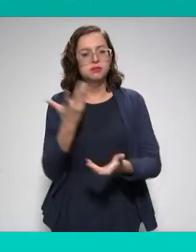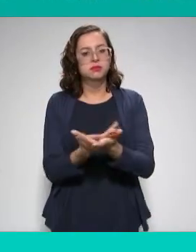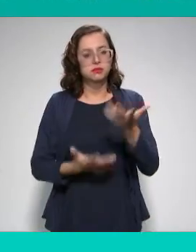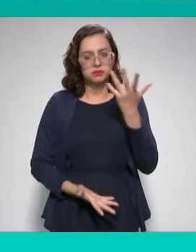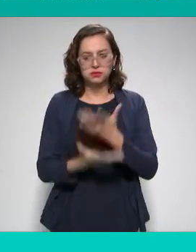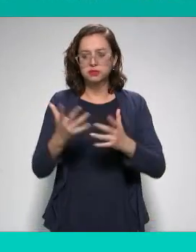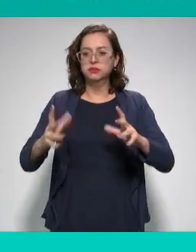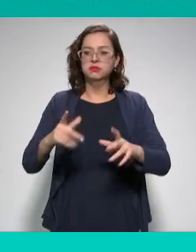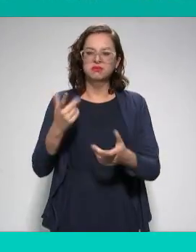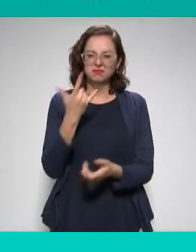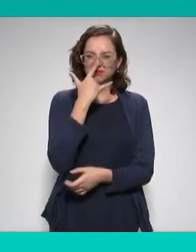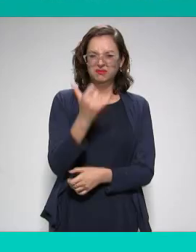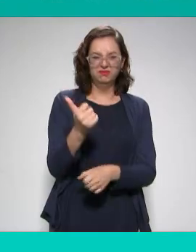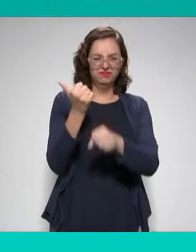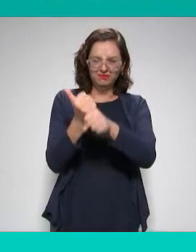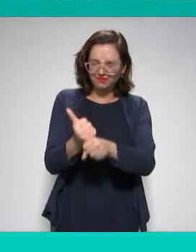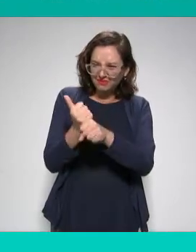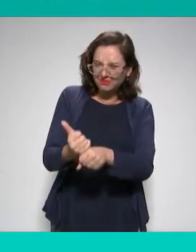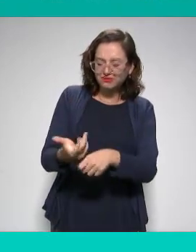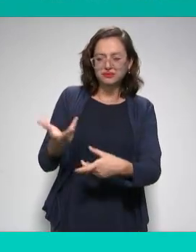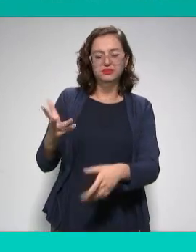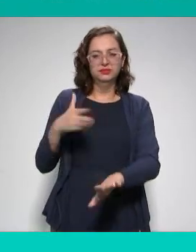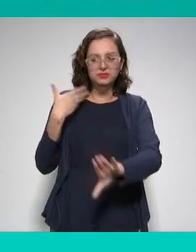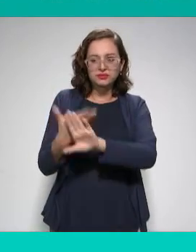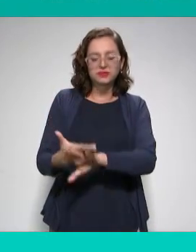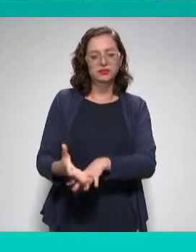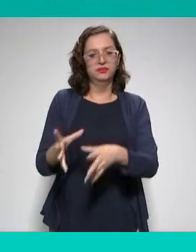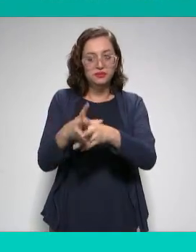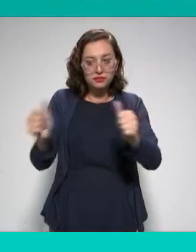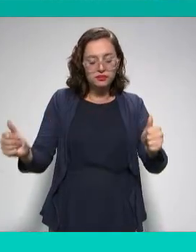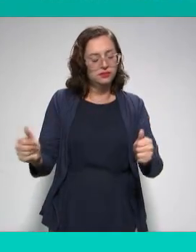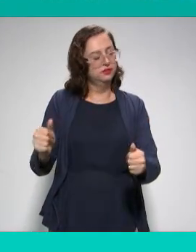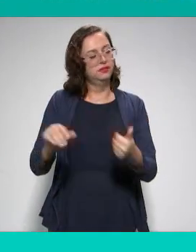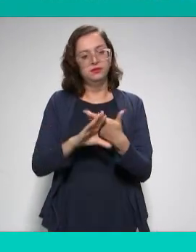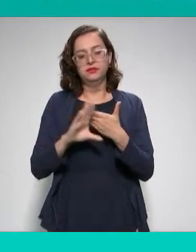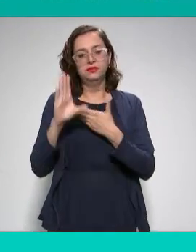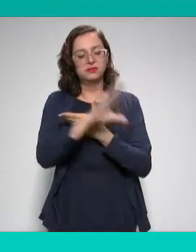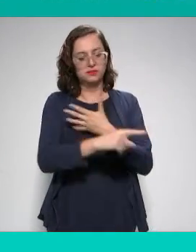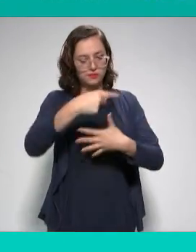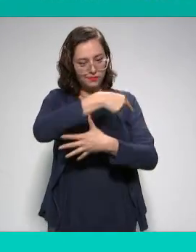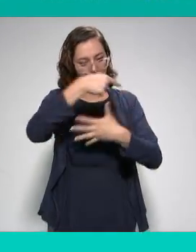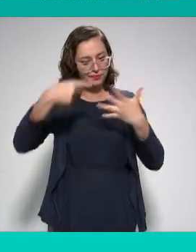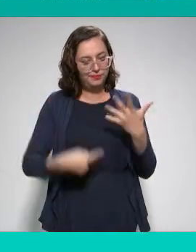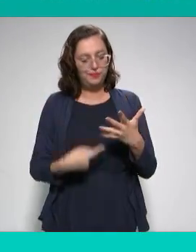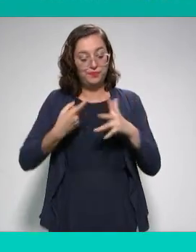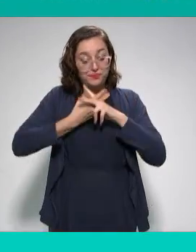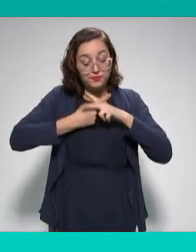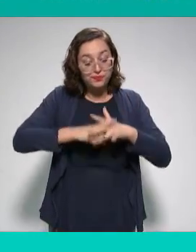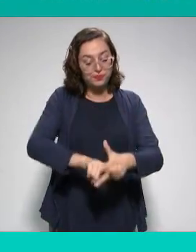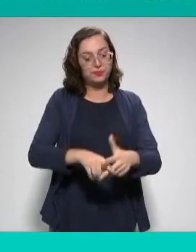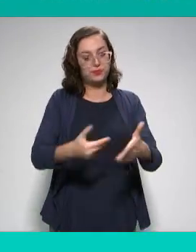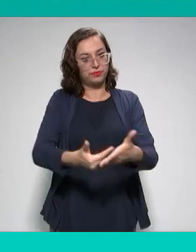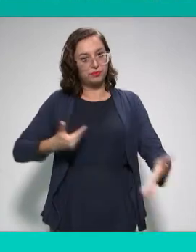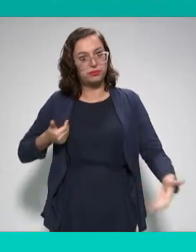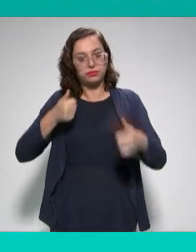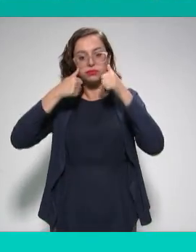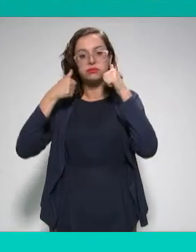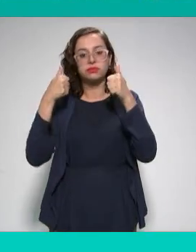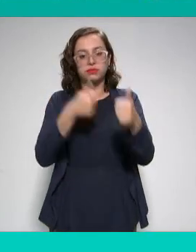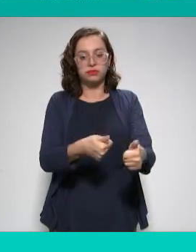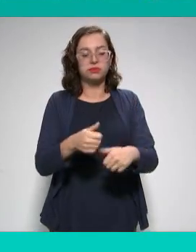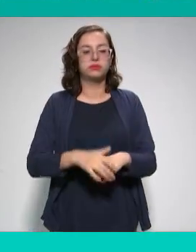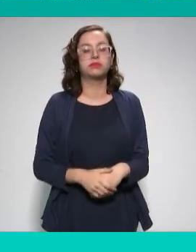que este animoso fenómeno deje de presentarse a través de medidas que ataquen sus causas finalmente la